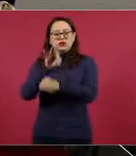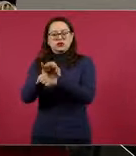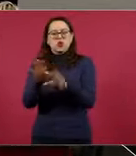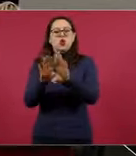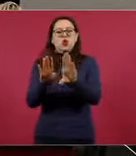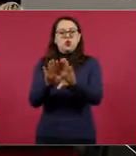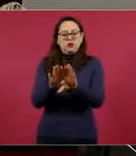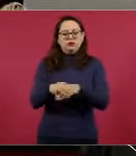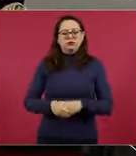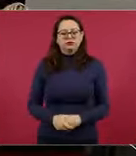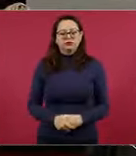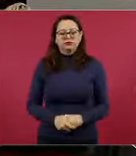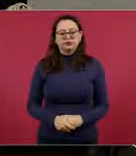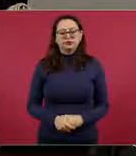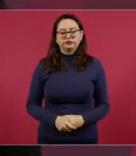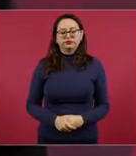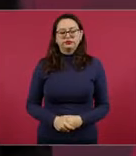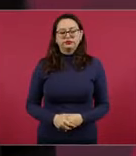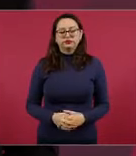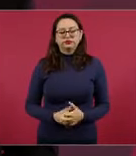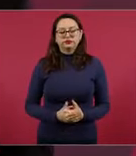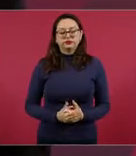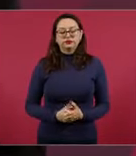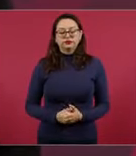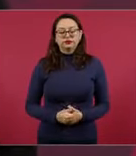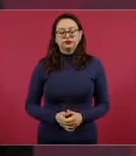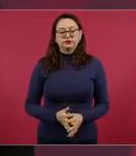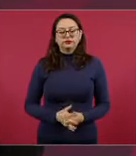primera pregunta. Sí, bueno, primero